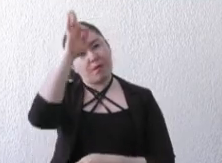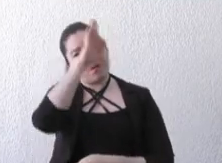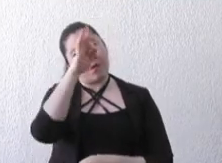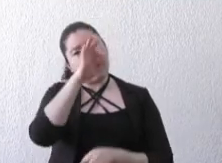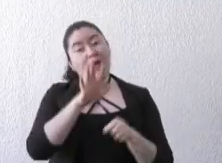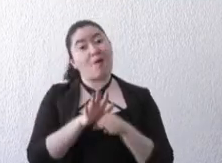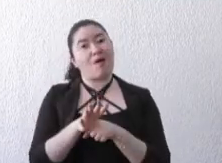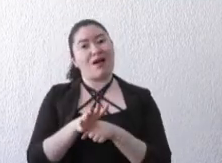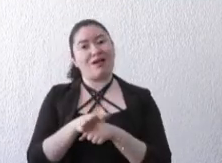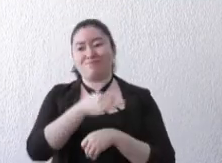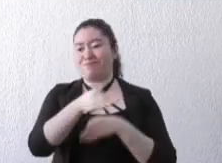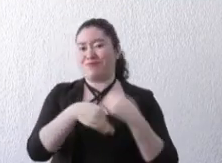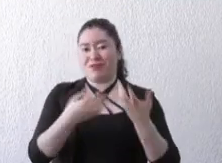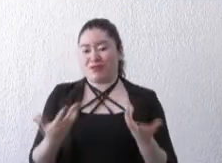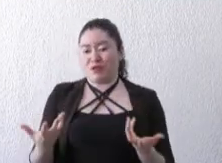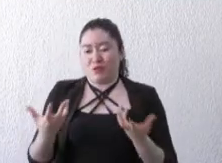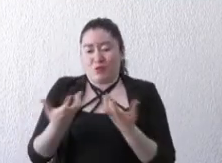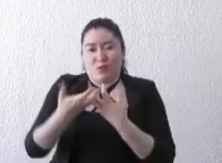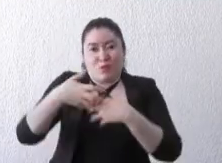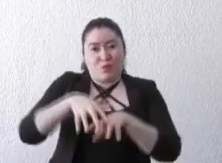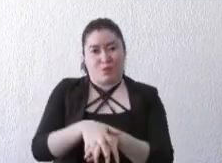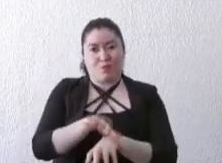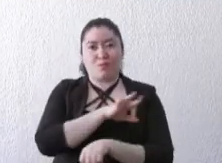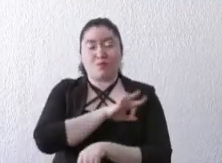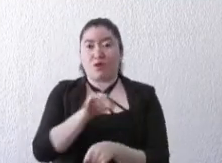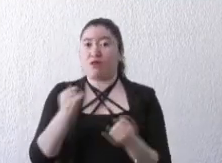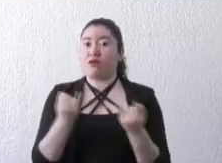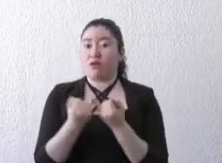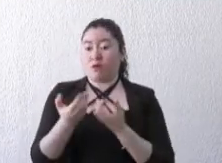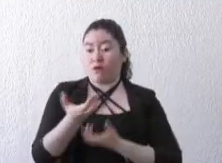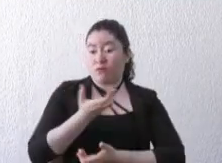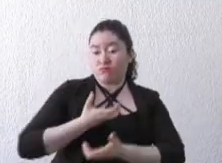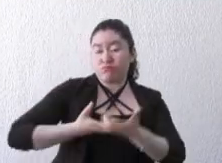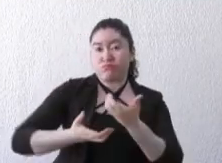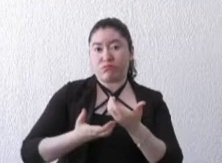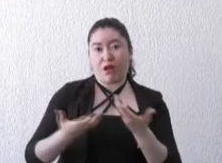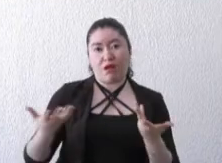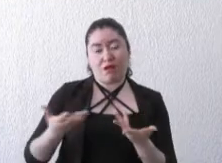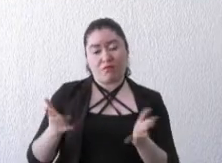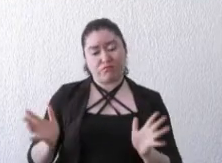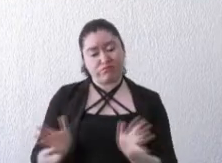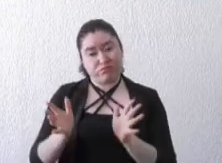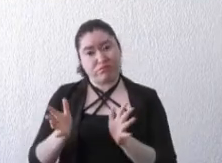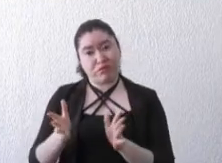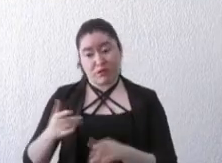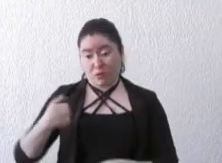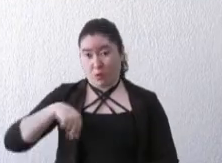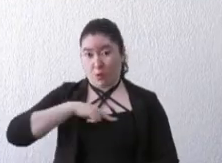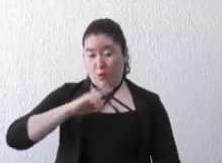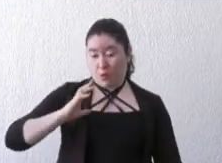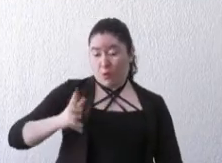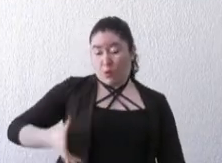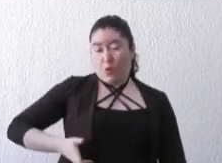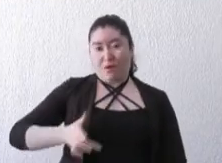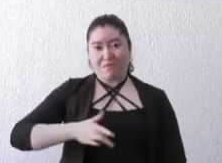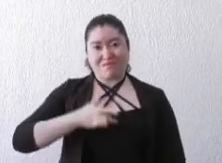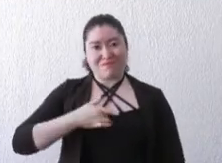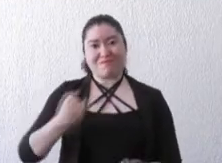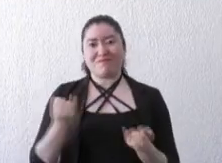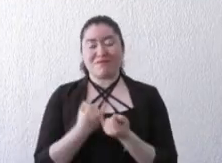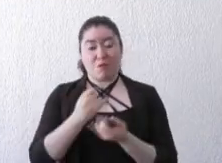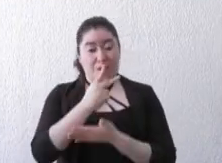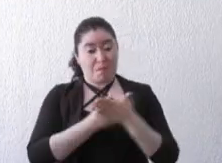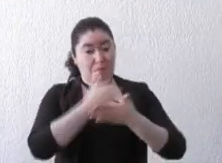y de vocación de servicio comunitario, que no solo nos llena de orgullo, sino que representa un proyecto de ciudad,